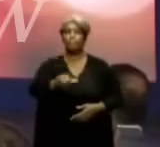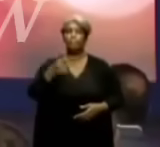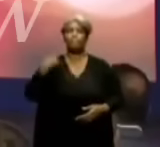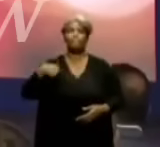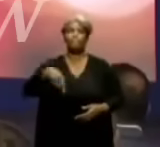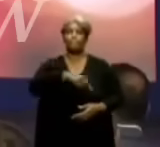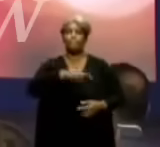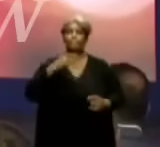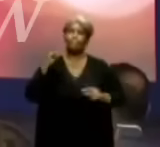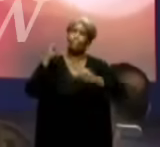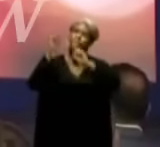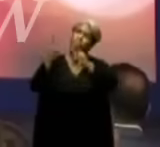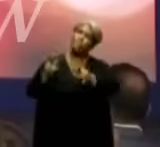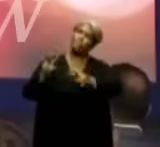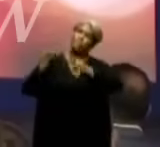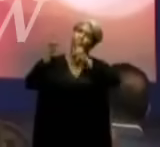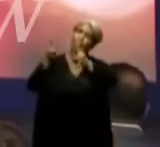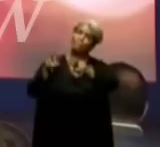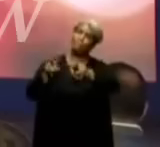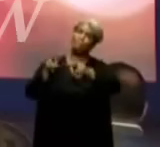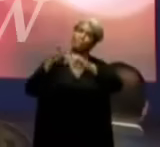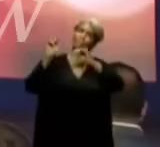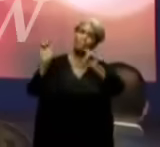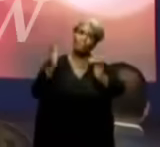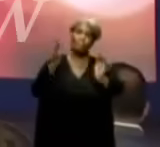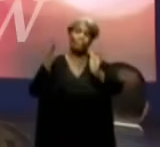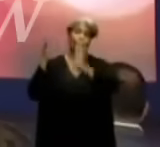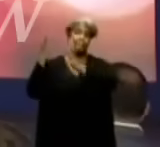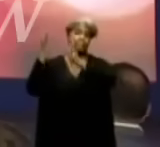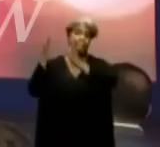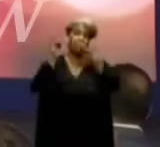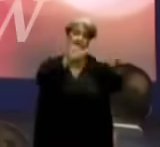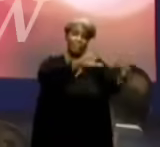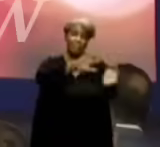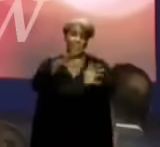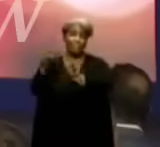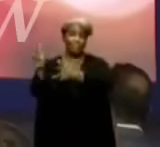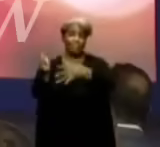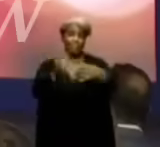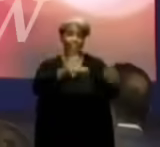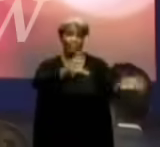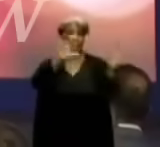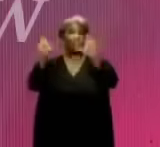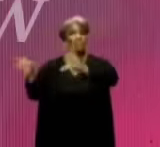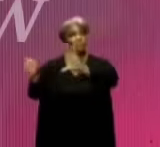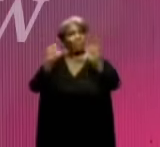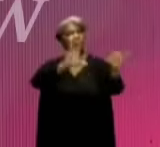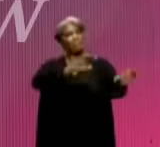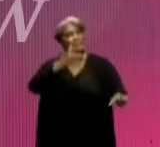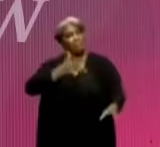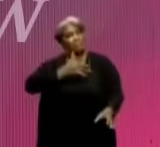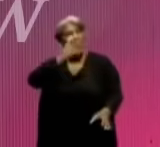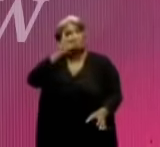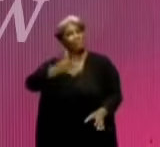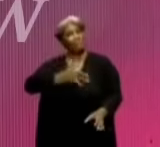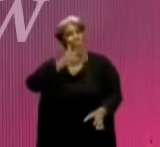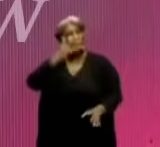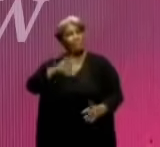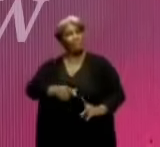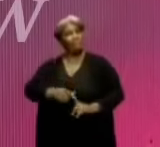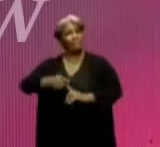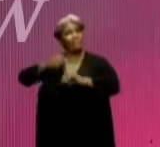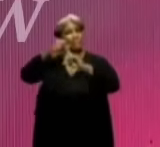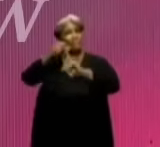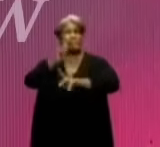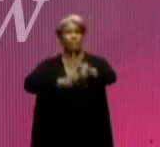auguramos que la brisita navideña se va a sentir especialmente